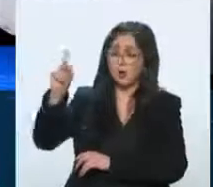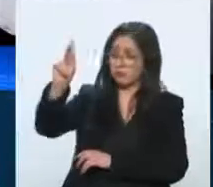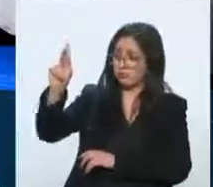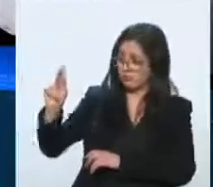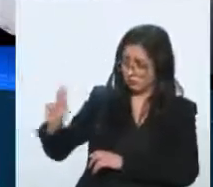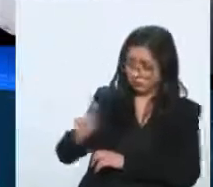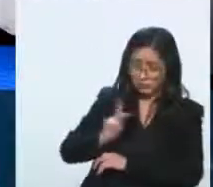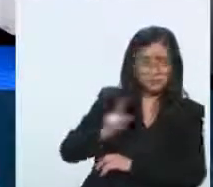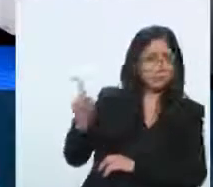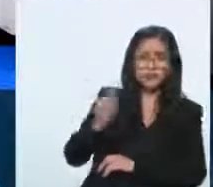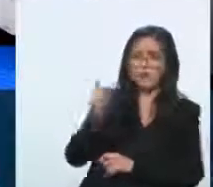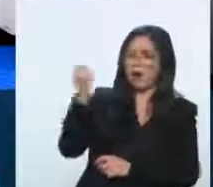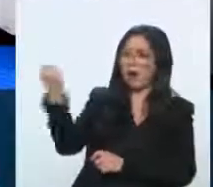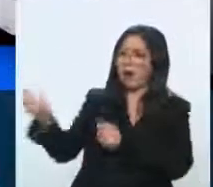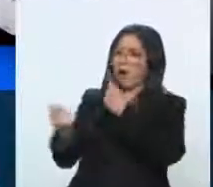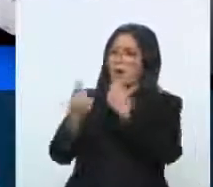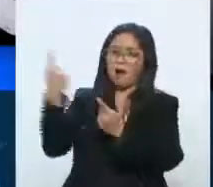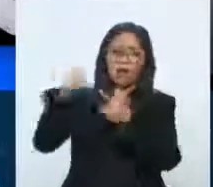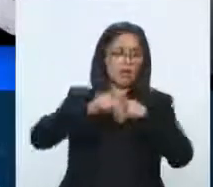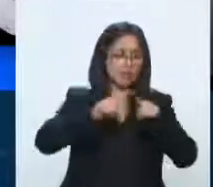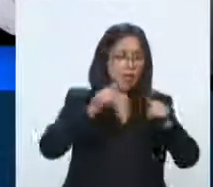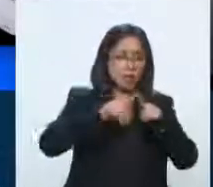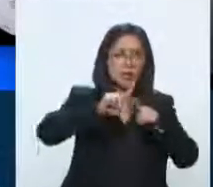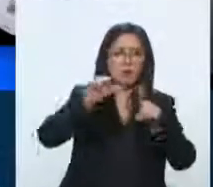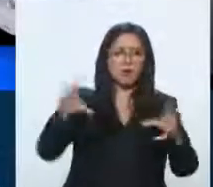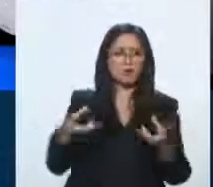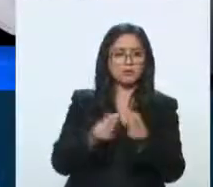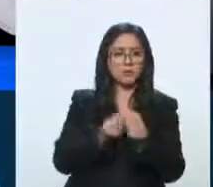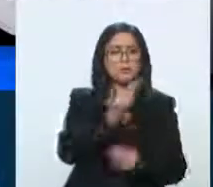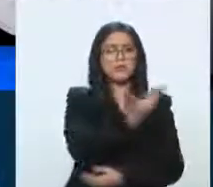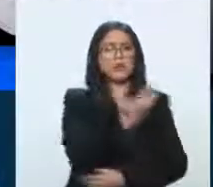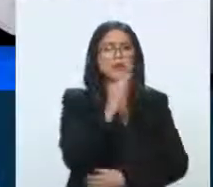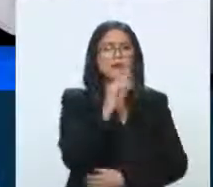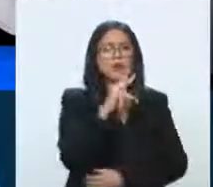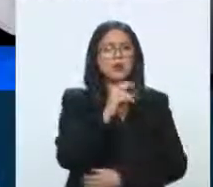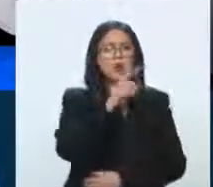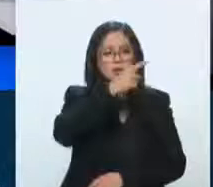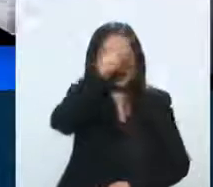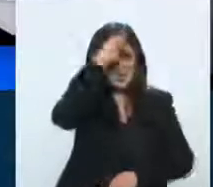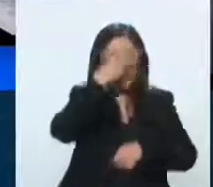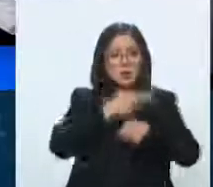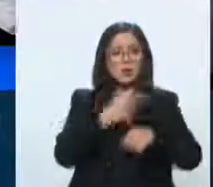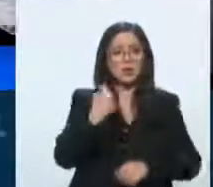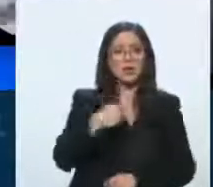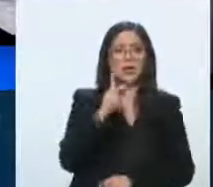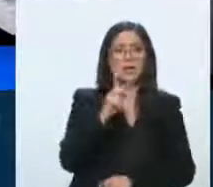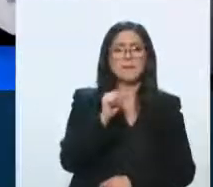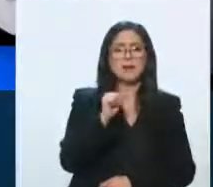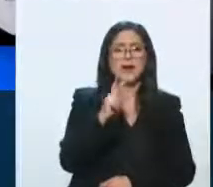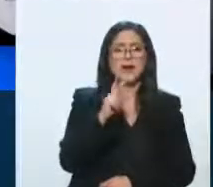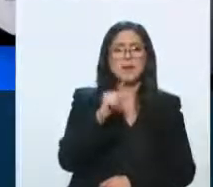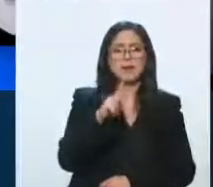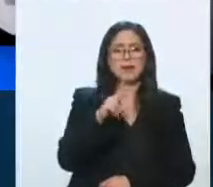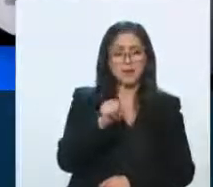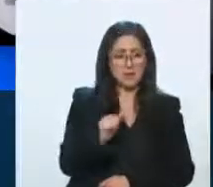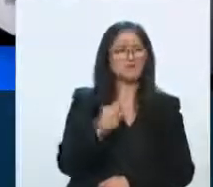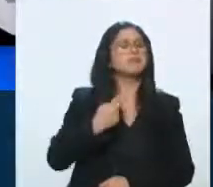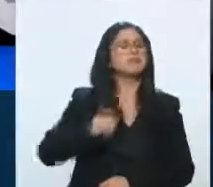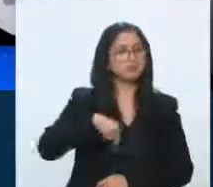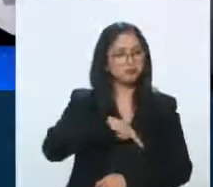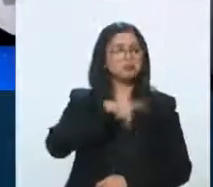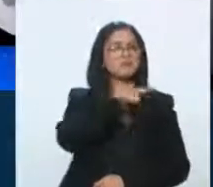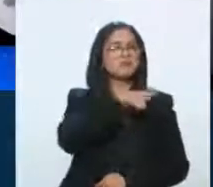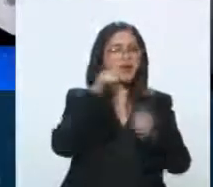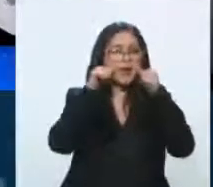qué nos iba a dar. Muy bien, Francisco Abundis, director de Parametría, muchísimas gracias por estar con nosotros. Estaremos pendientes entonces